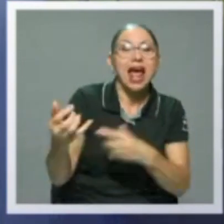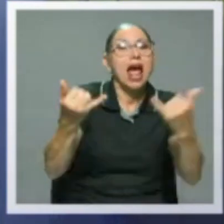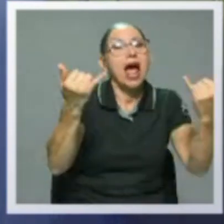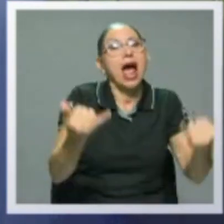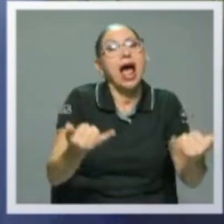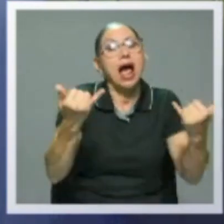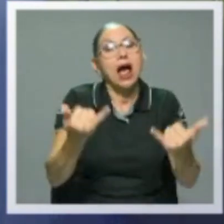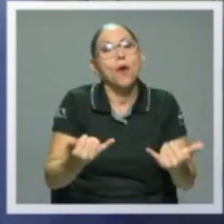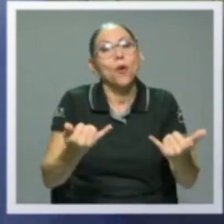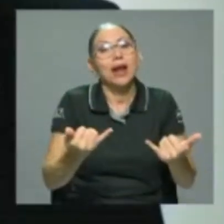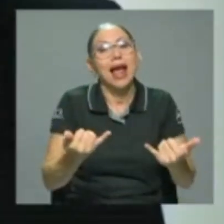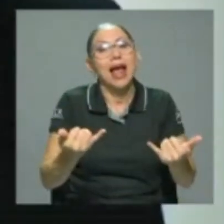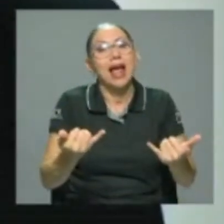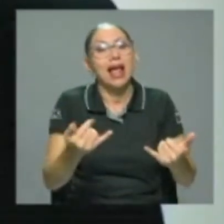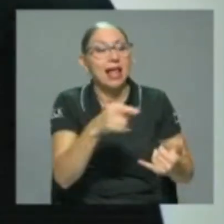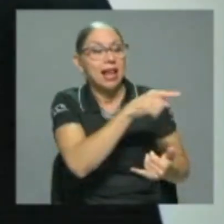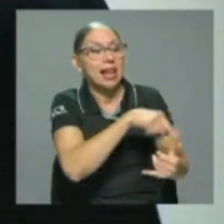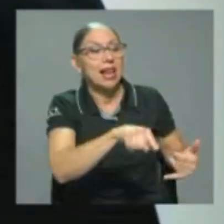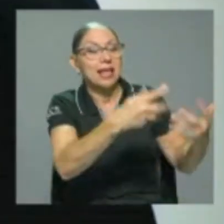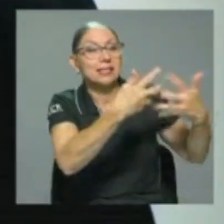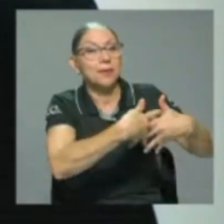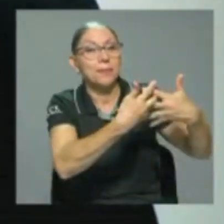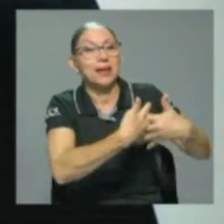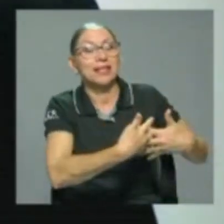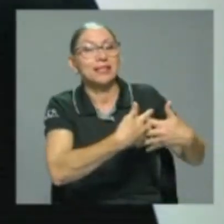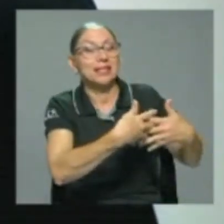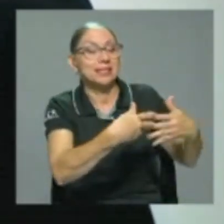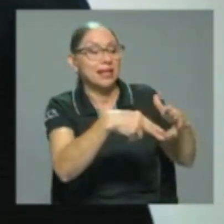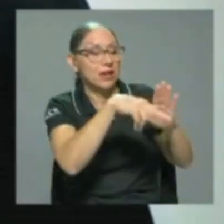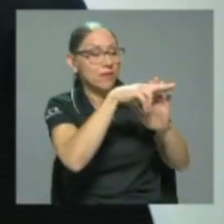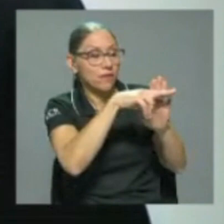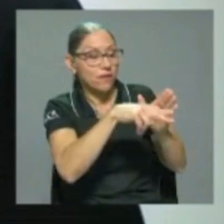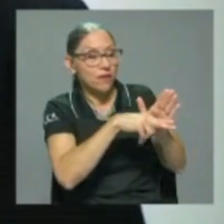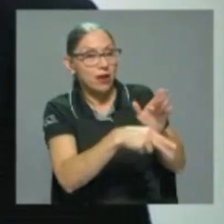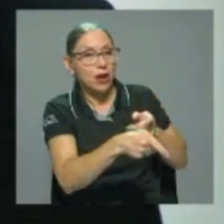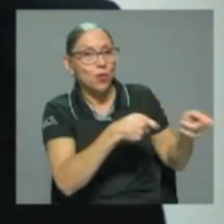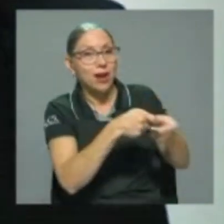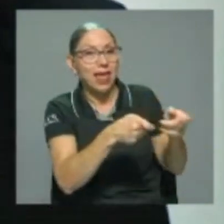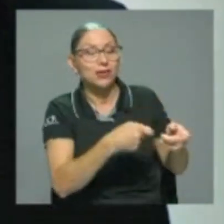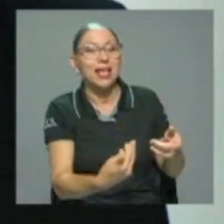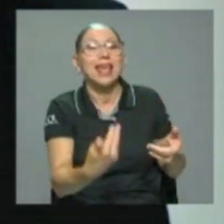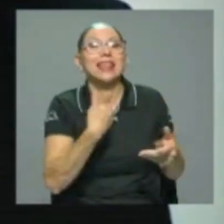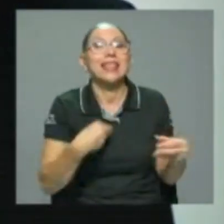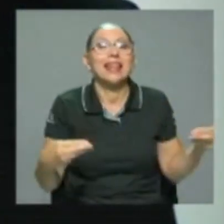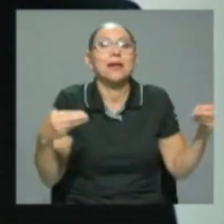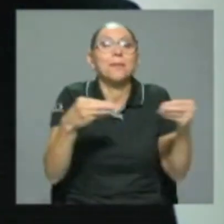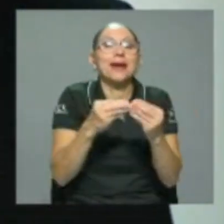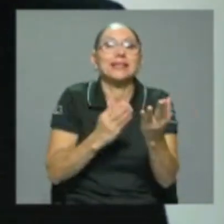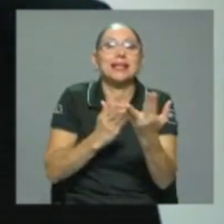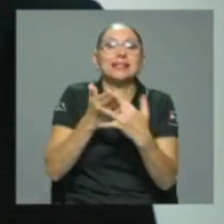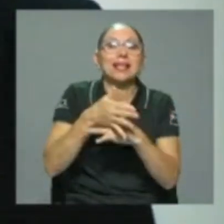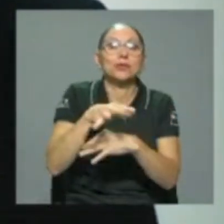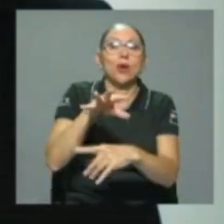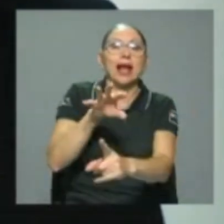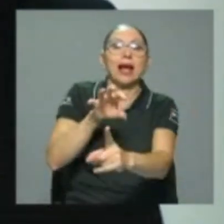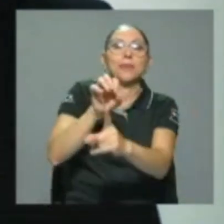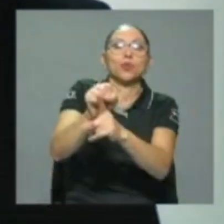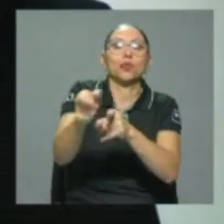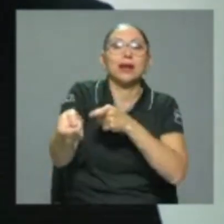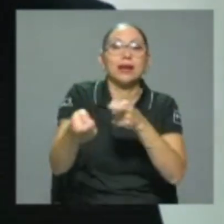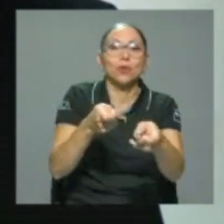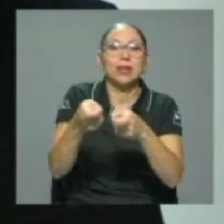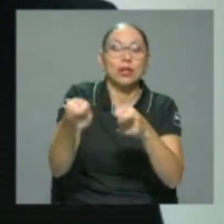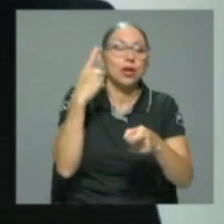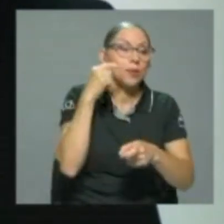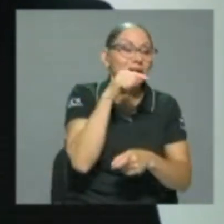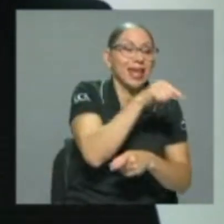mucho más acceso a la captura regulatoria, incidiendo directamente en las decisiones de estos